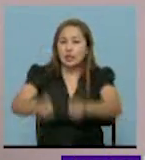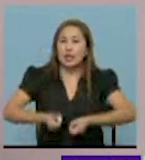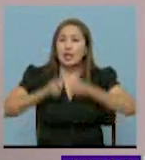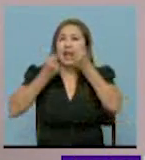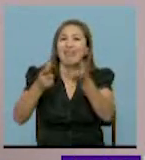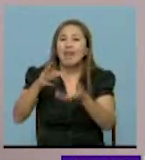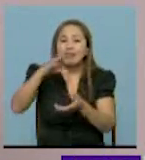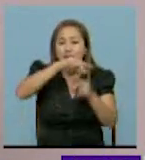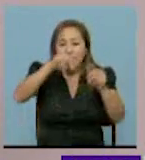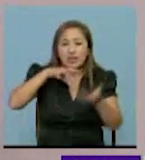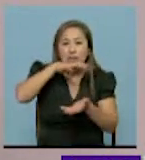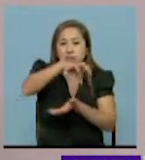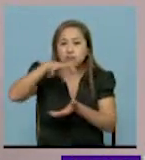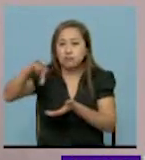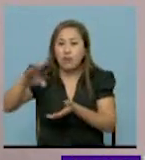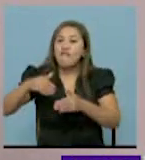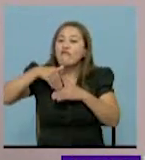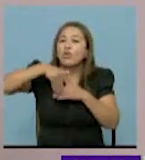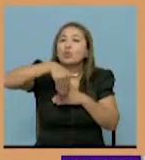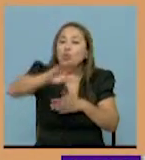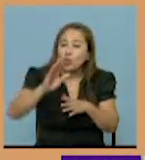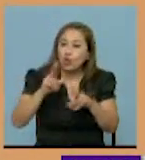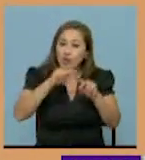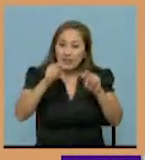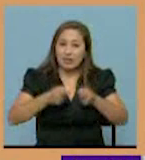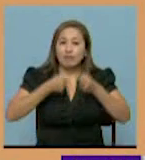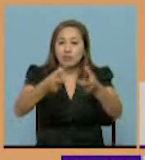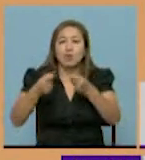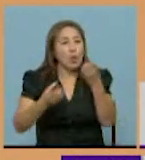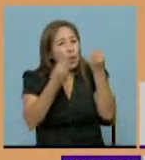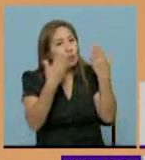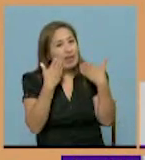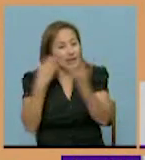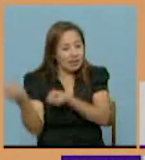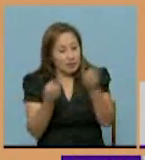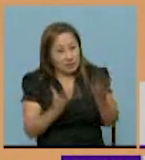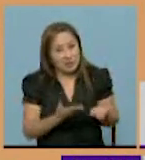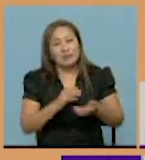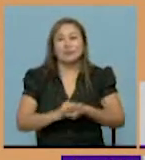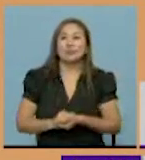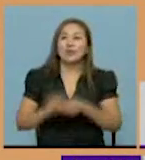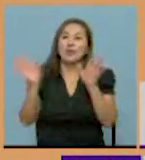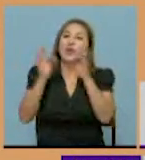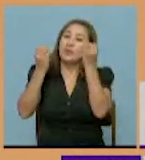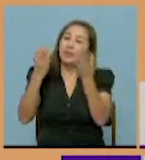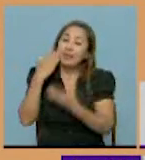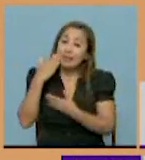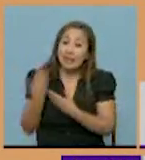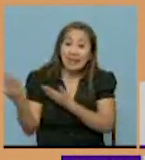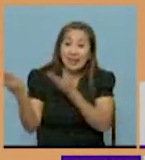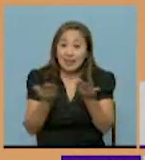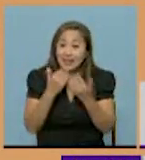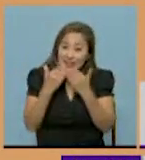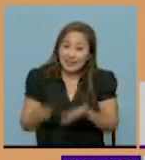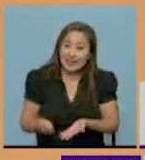lotes fiscales, en una futura entrega de lotes fiscales. ¿Cómo le va, arquitecta? Buenas tardes, bienvenida. Bueno, buenas tardes, muchas gracias por la